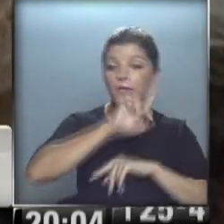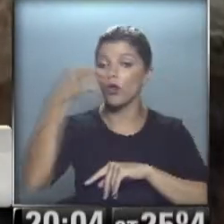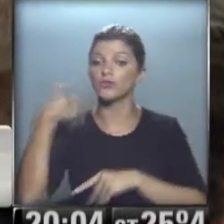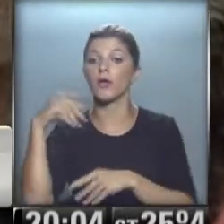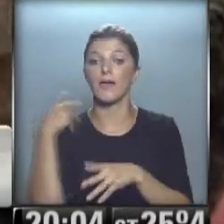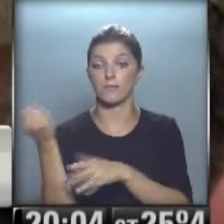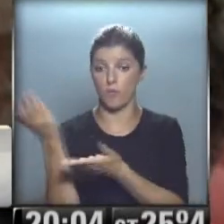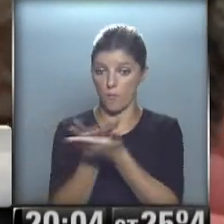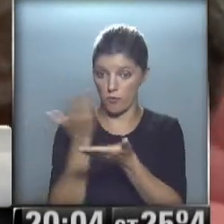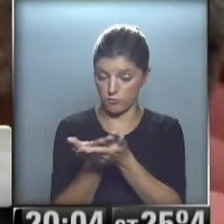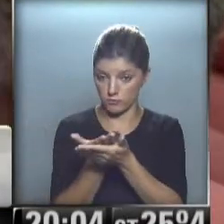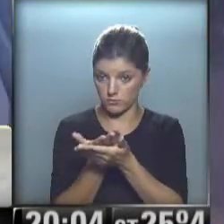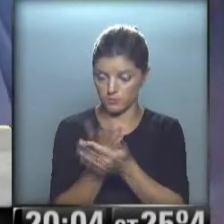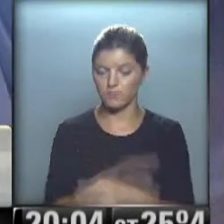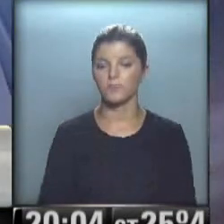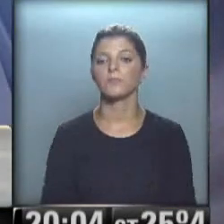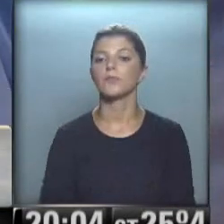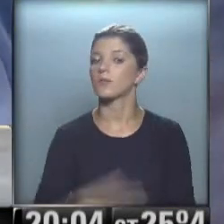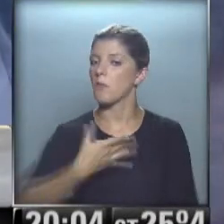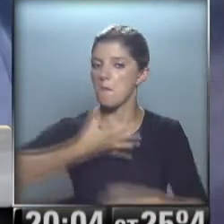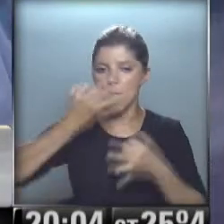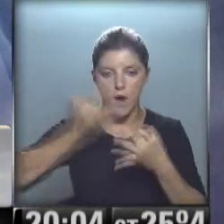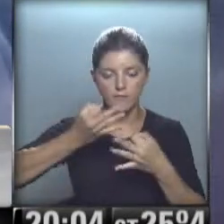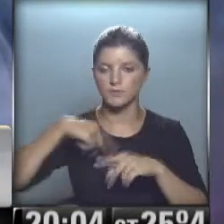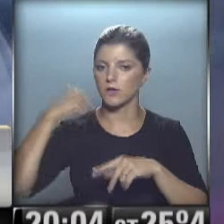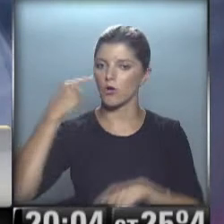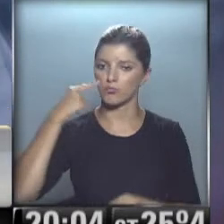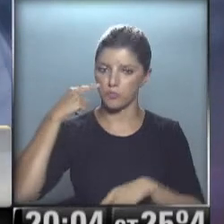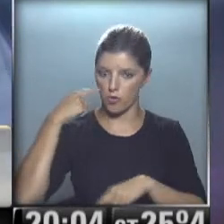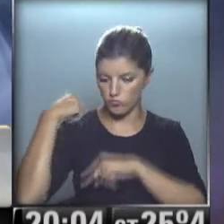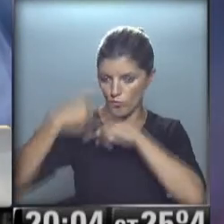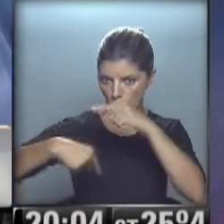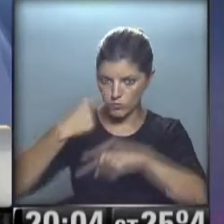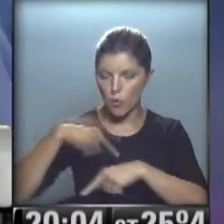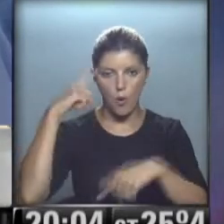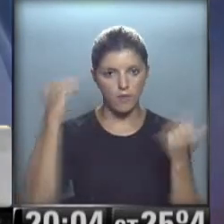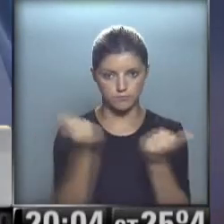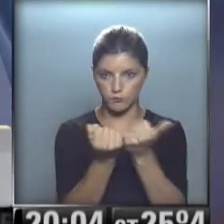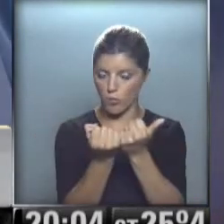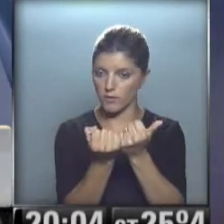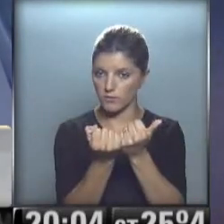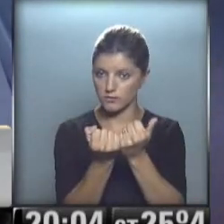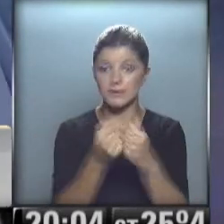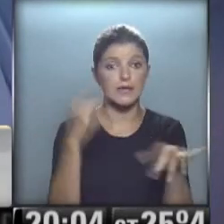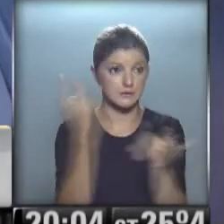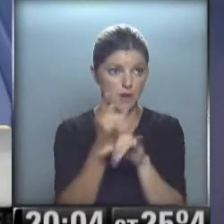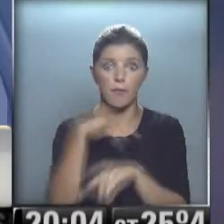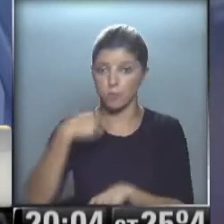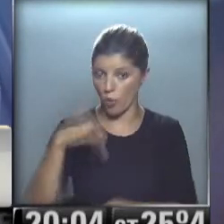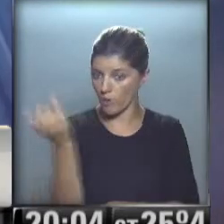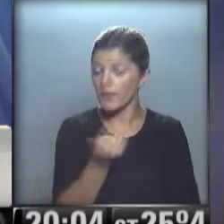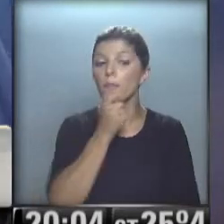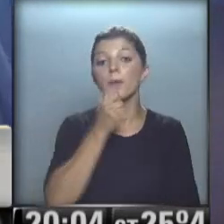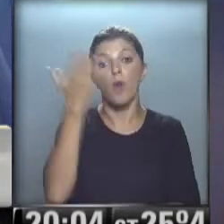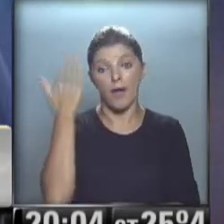productos en las góndolas. Está perfectamente vigente con su abastecimiento todo el tiempo, tal como lo dijimos en el momento